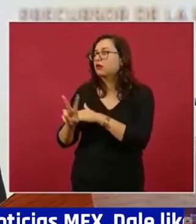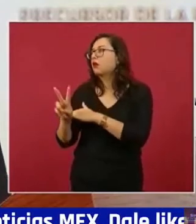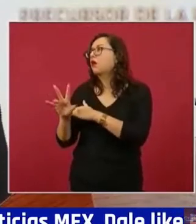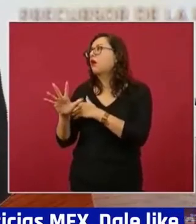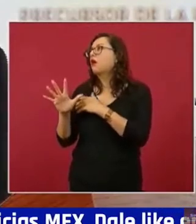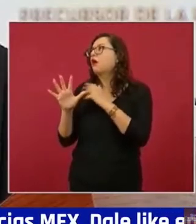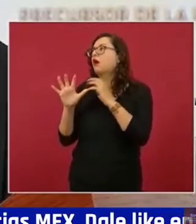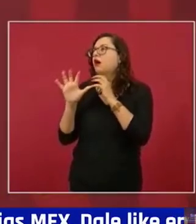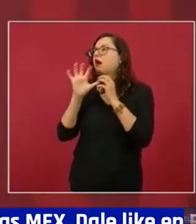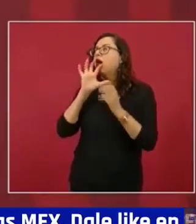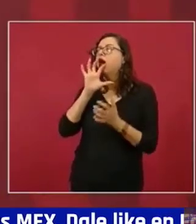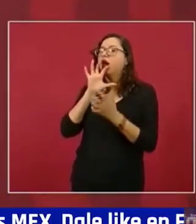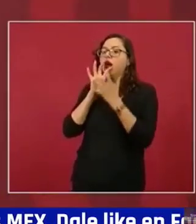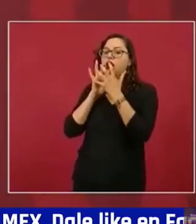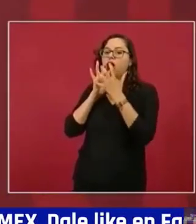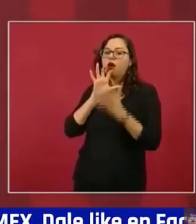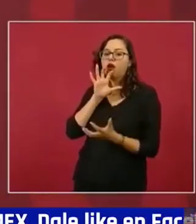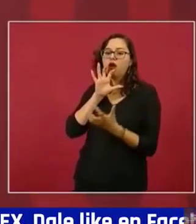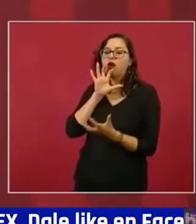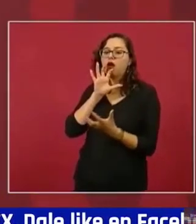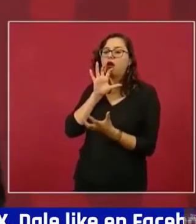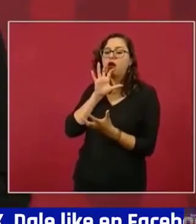¡Oh!